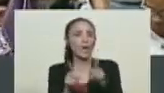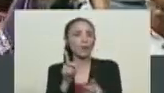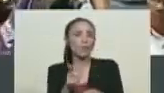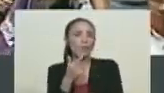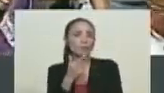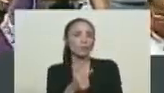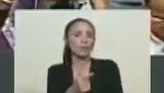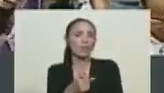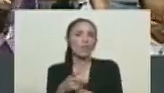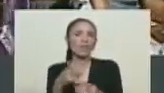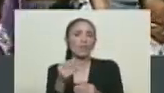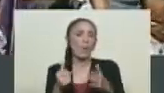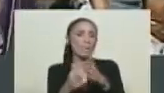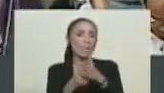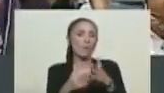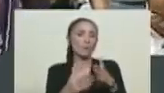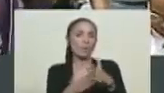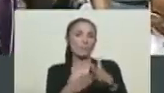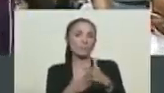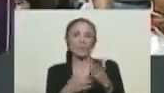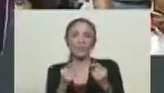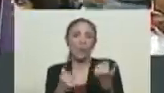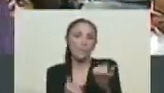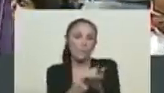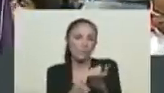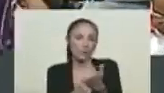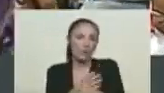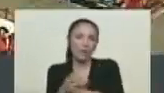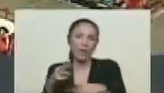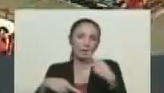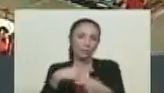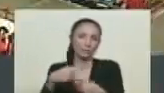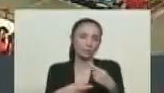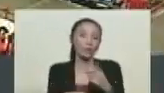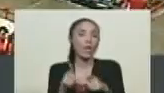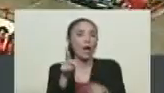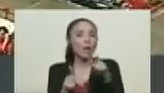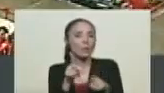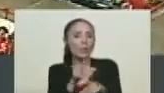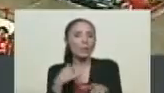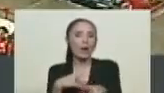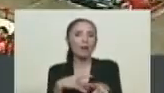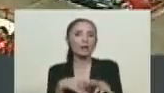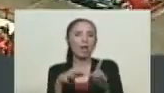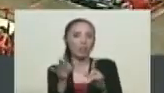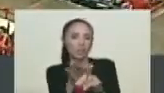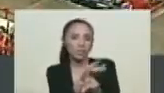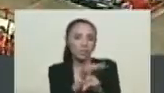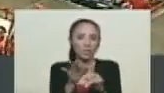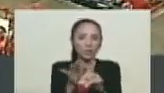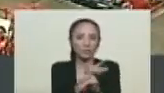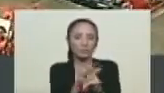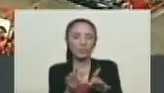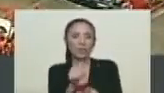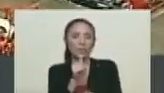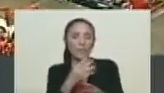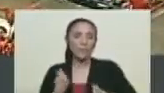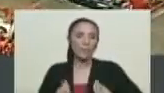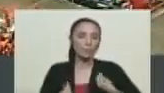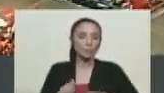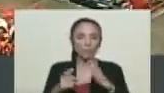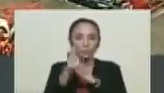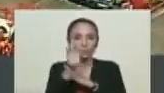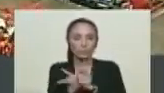sus acciones para intentar crear molestia, para intentar crear preocupación en la población venezolana. Desde el gobierno se están estudiando esos